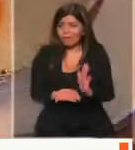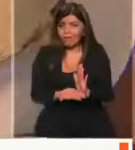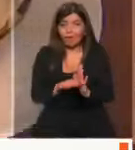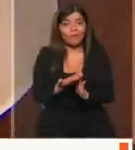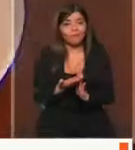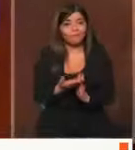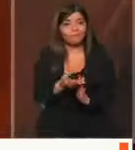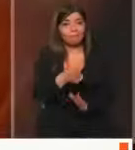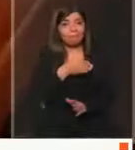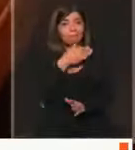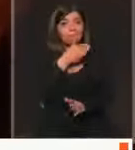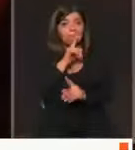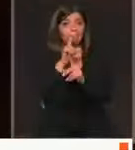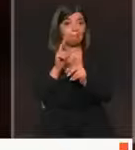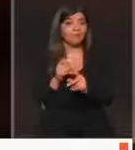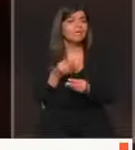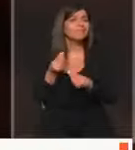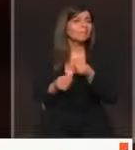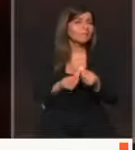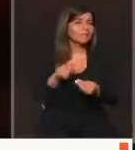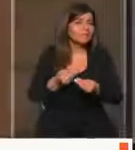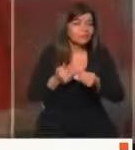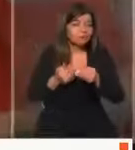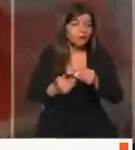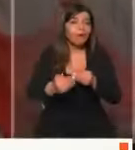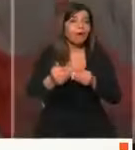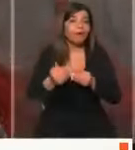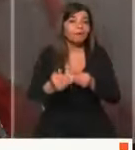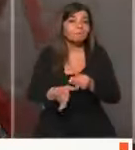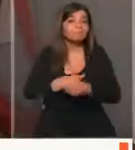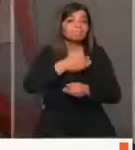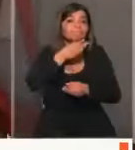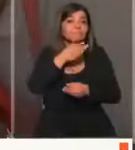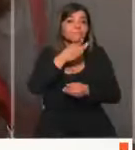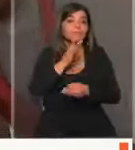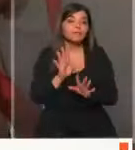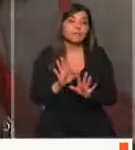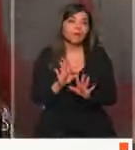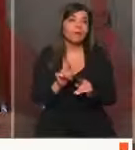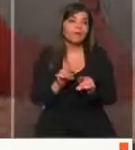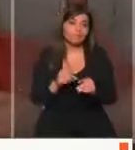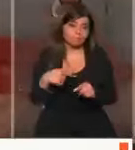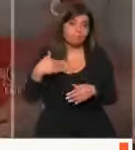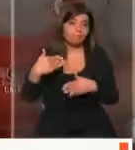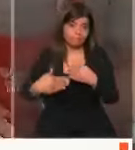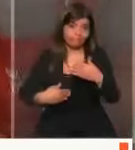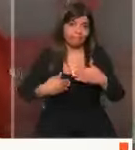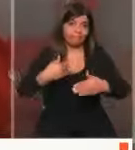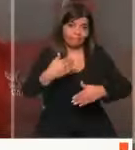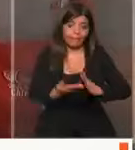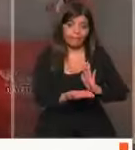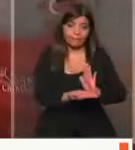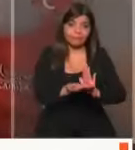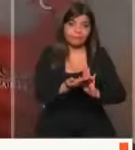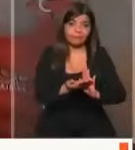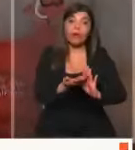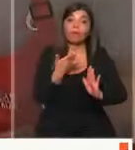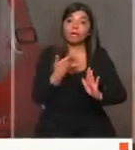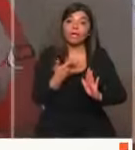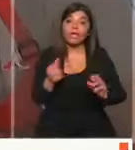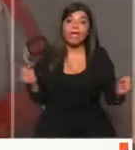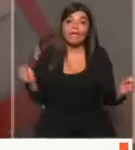precio en esta fecha. ¿Qué puede pasar más adelante? Se prevé más bien alza porque acercándose el invierno,